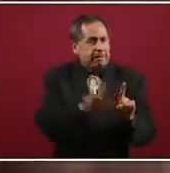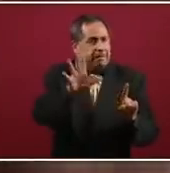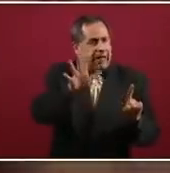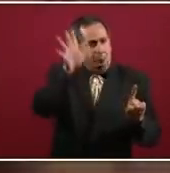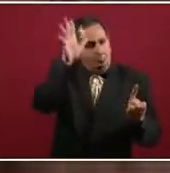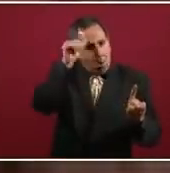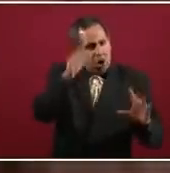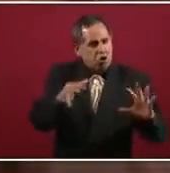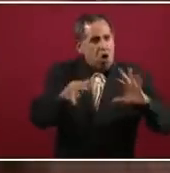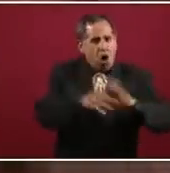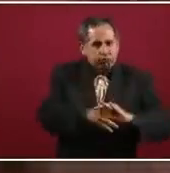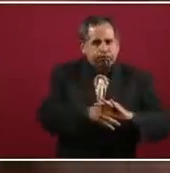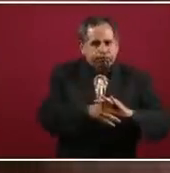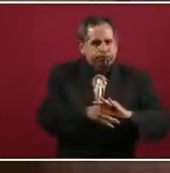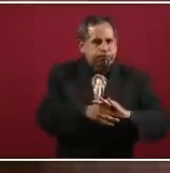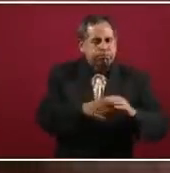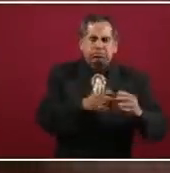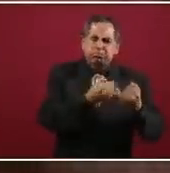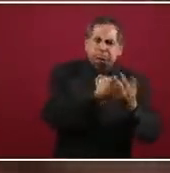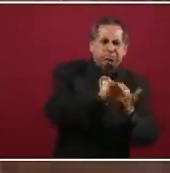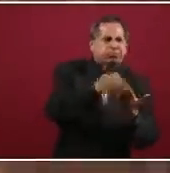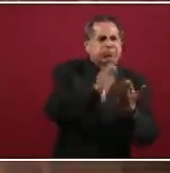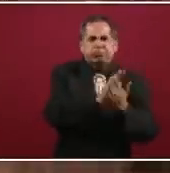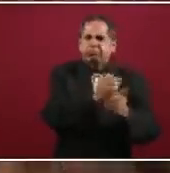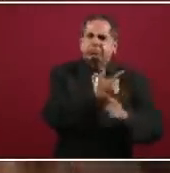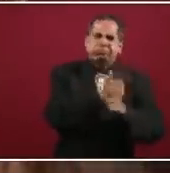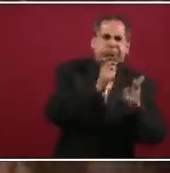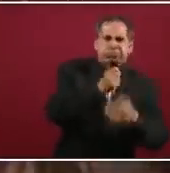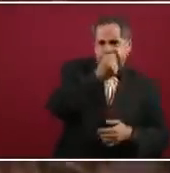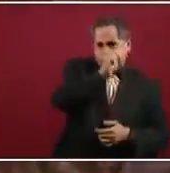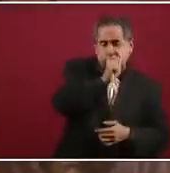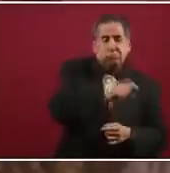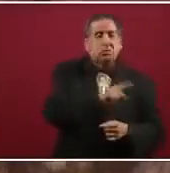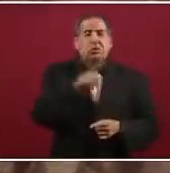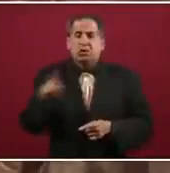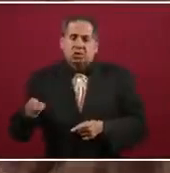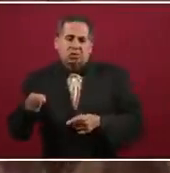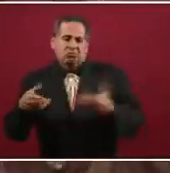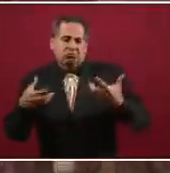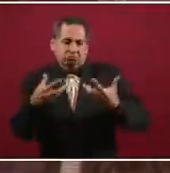de insurgentes y realistas para formar el Ejército Trigarante.